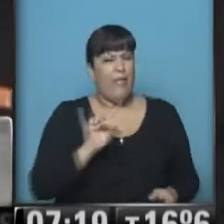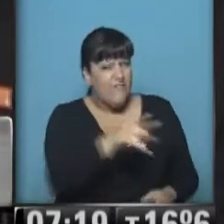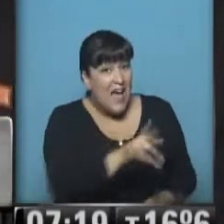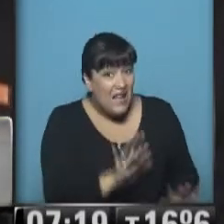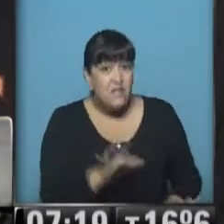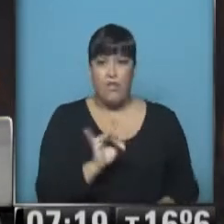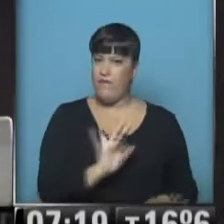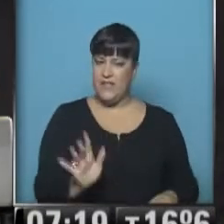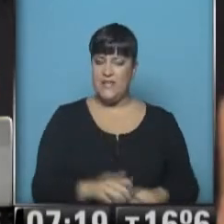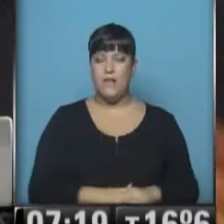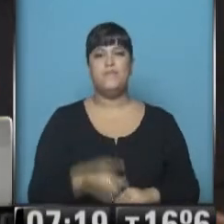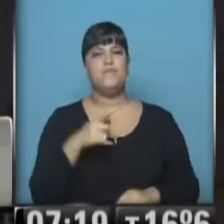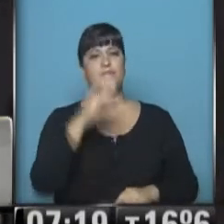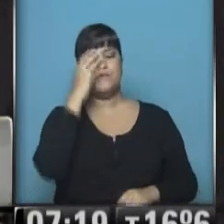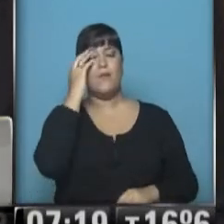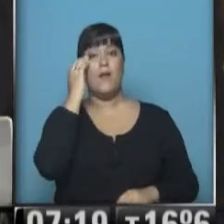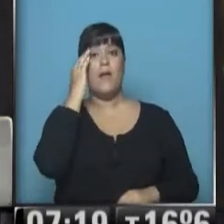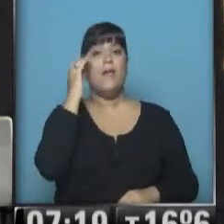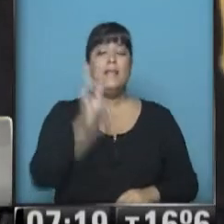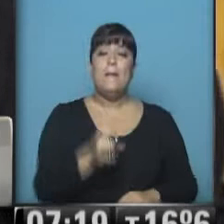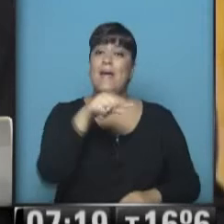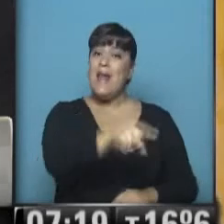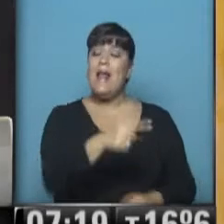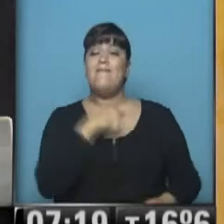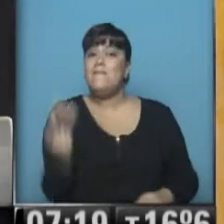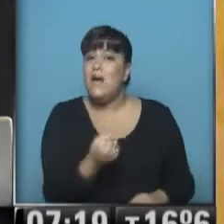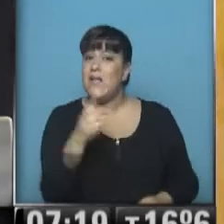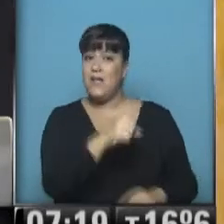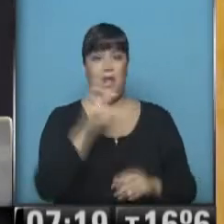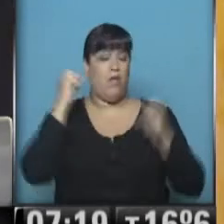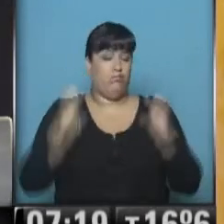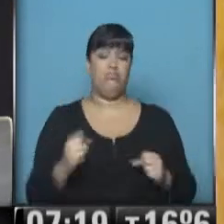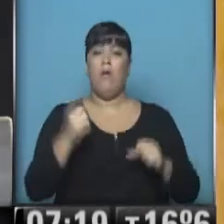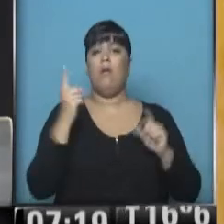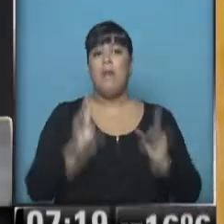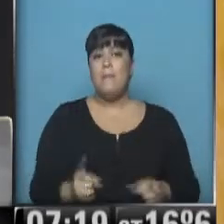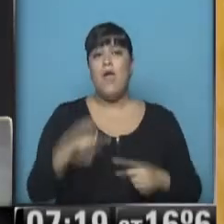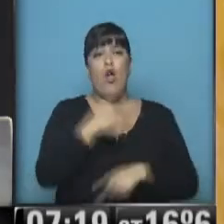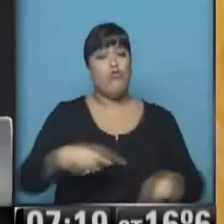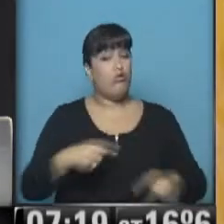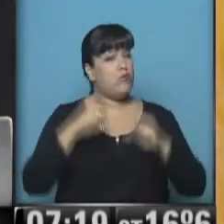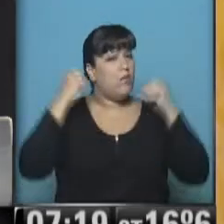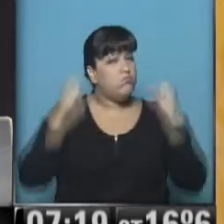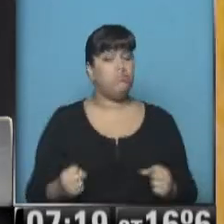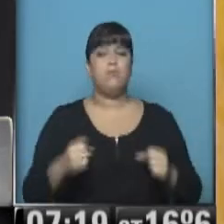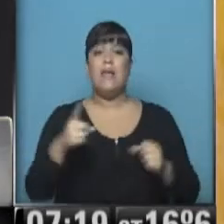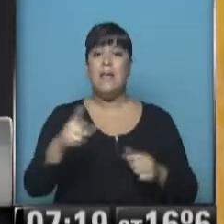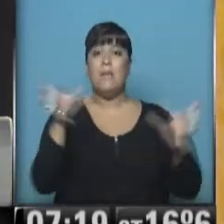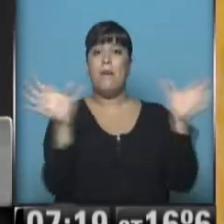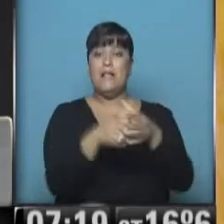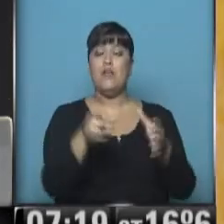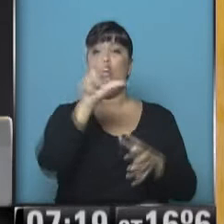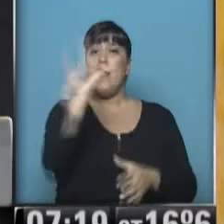adelante. Y el hecho no es solamente lo que él quisiera poder imponer, sino lo que ya ha impuesto y que los republicanos